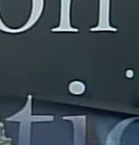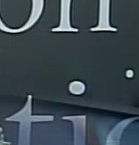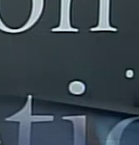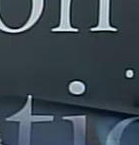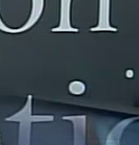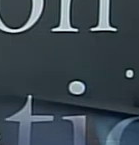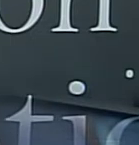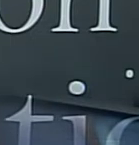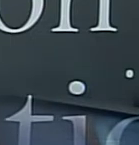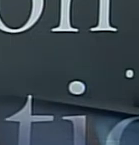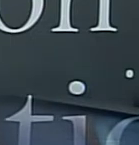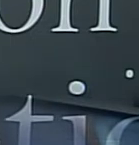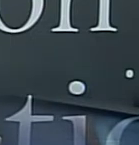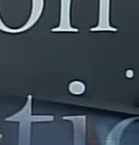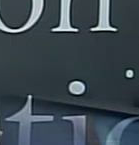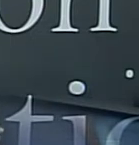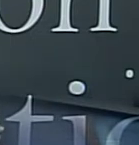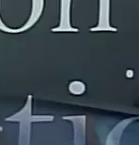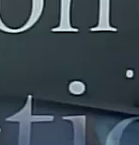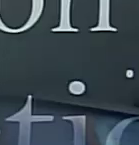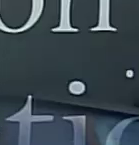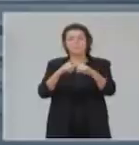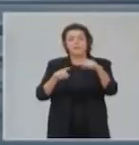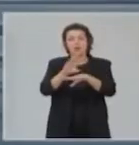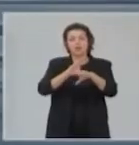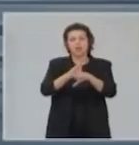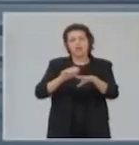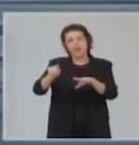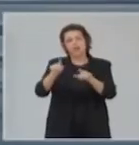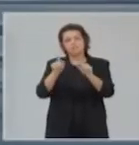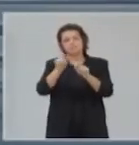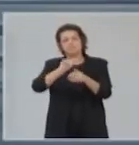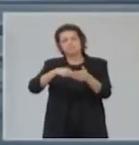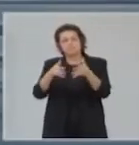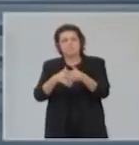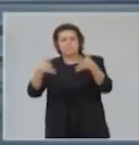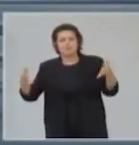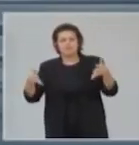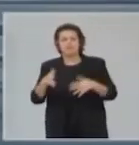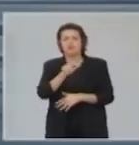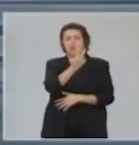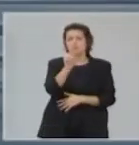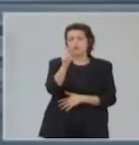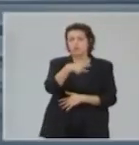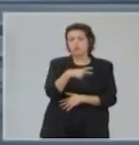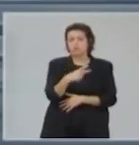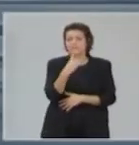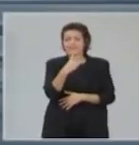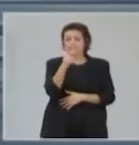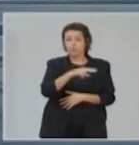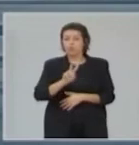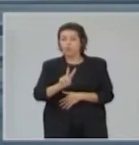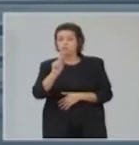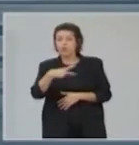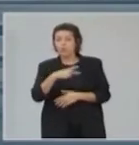juega un papel fundamental el capítulo de personal. Dos de cada tres euros del incremento total, no